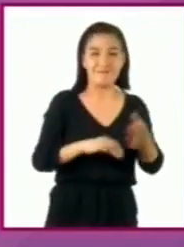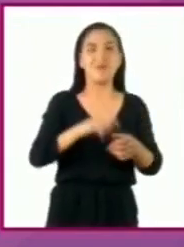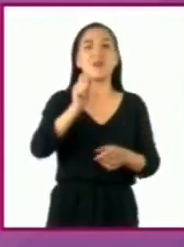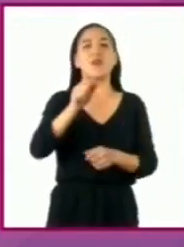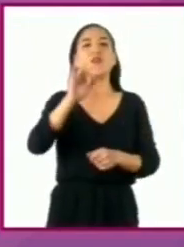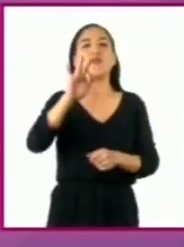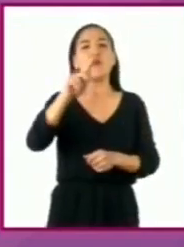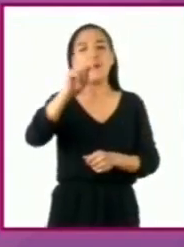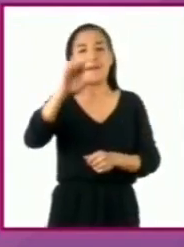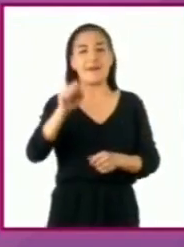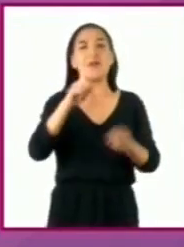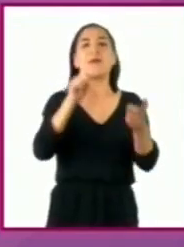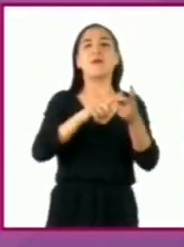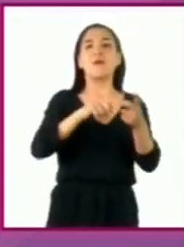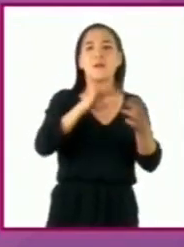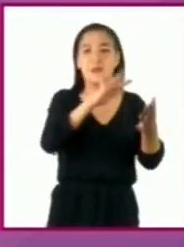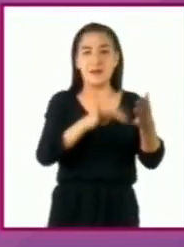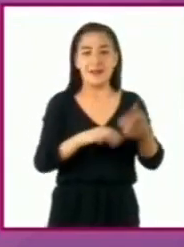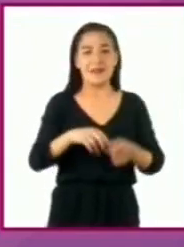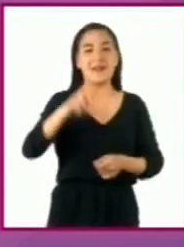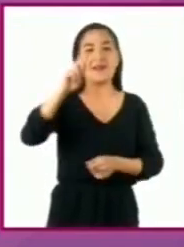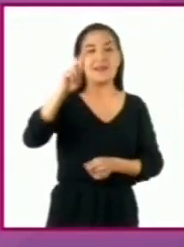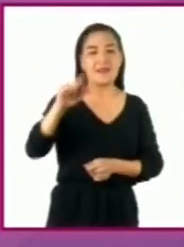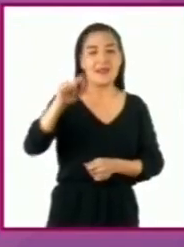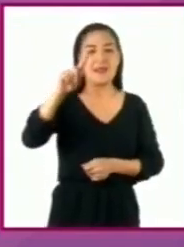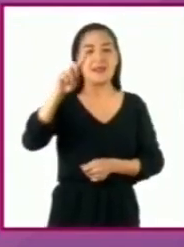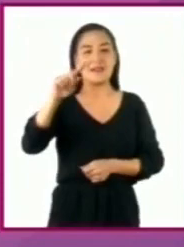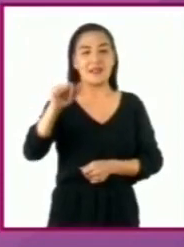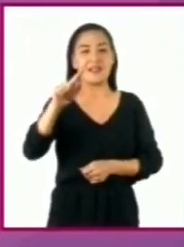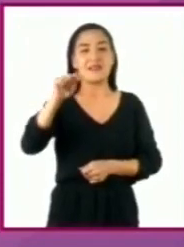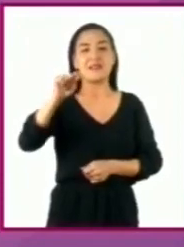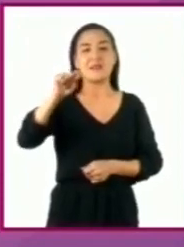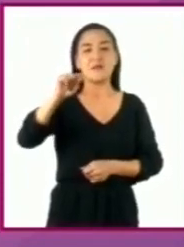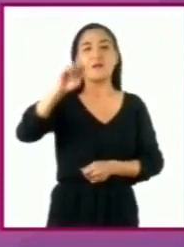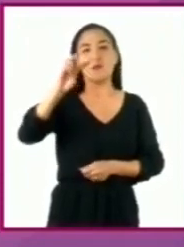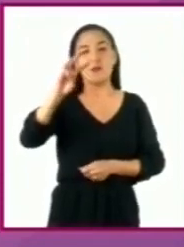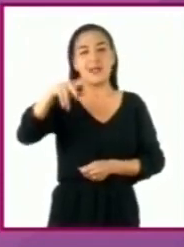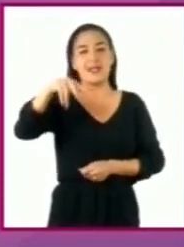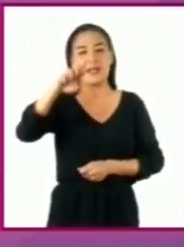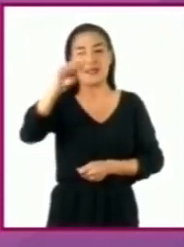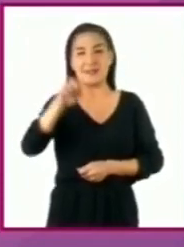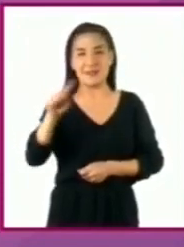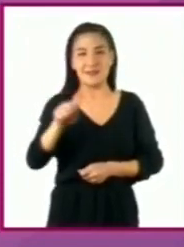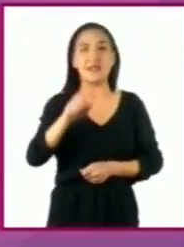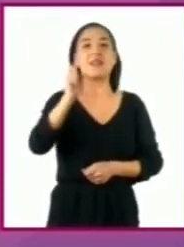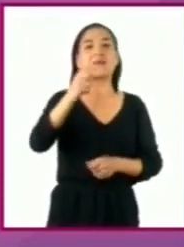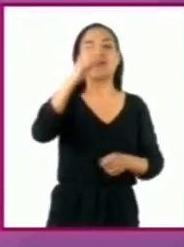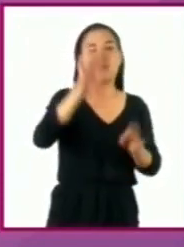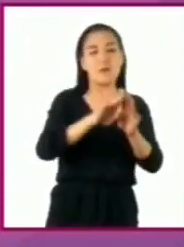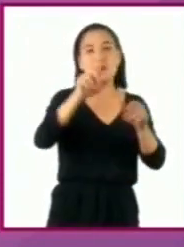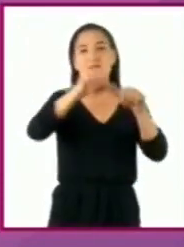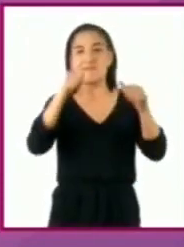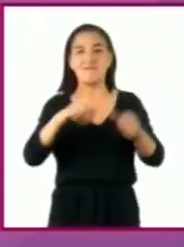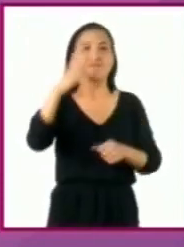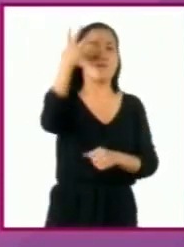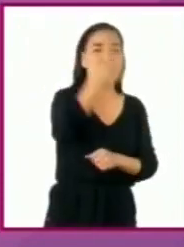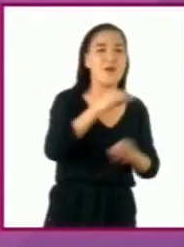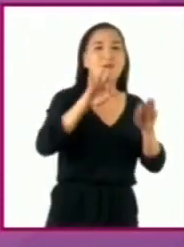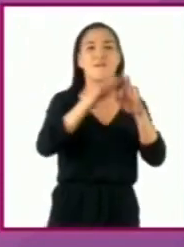Fuentes evaluadas: Tatarkiewicz, Historia de 6 ideas, Arte, Belleza, Forma,